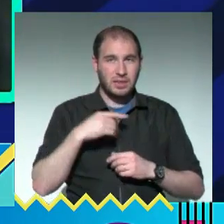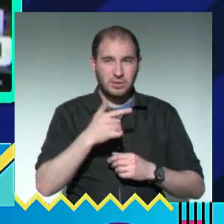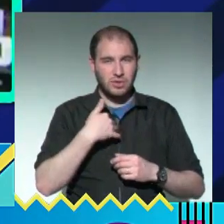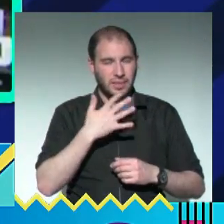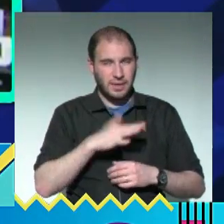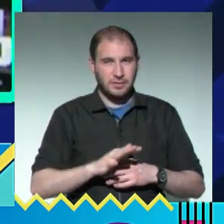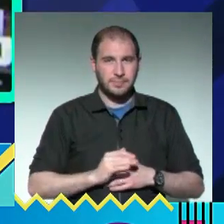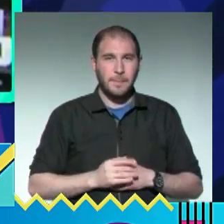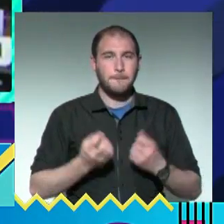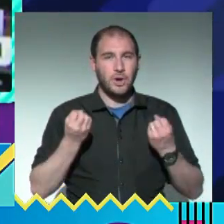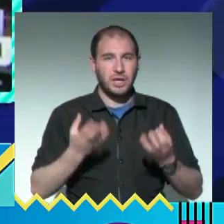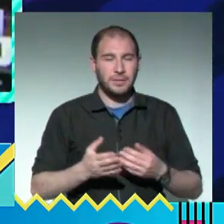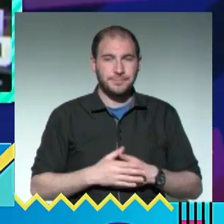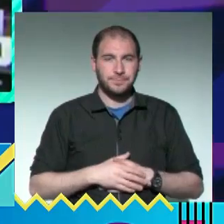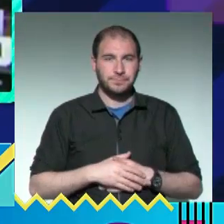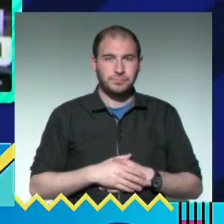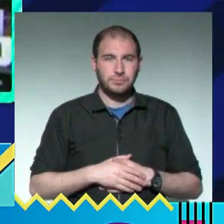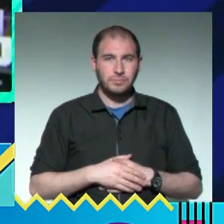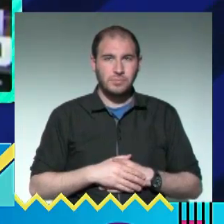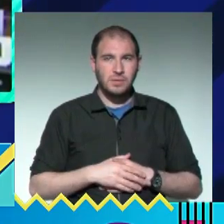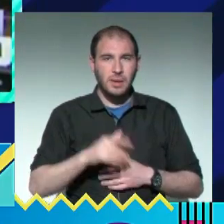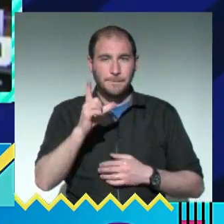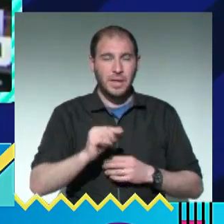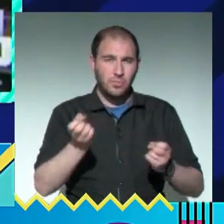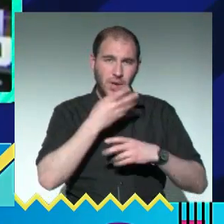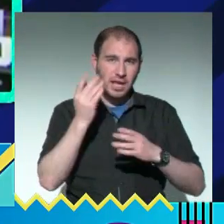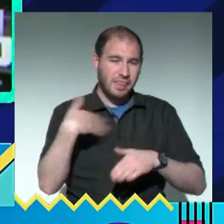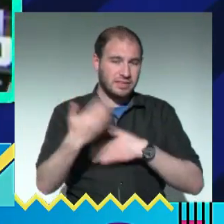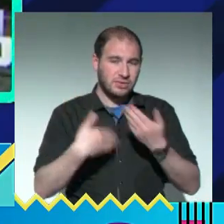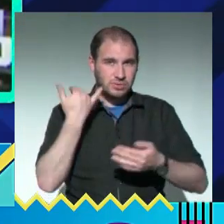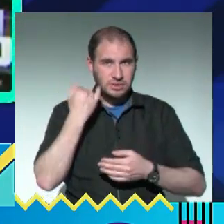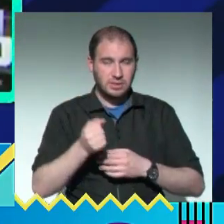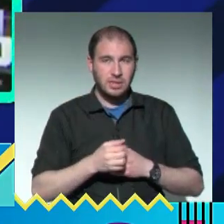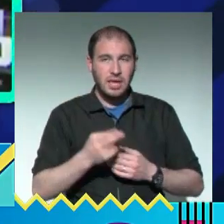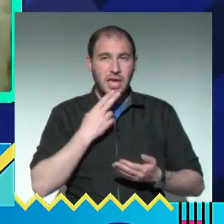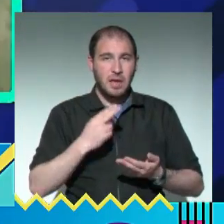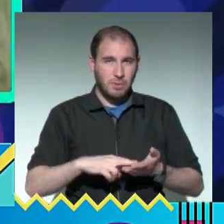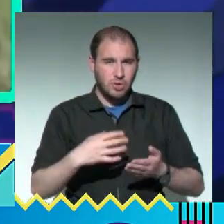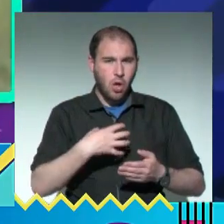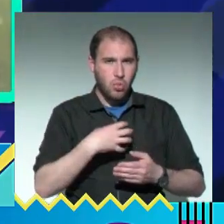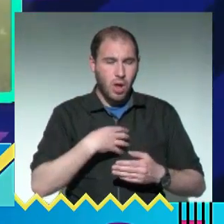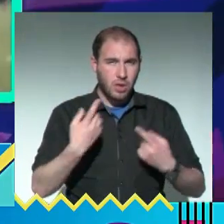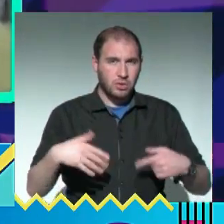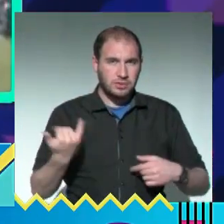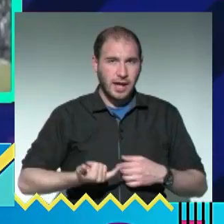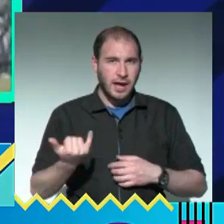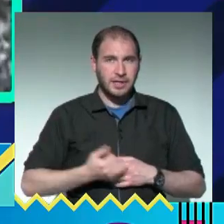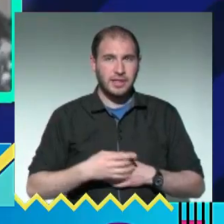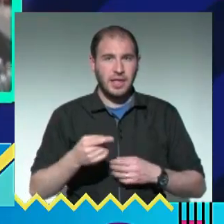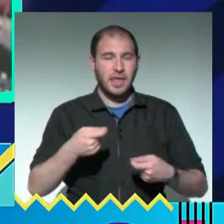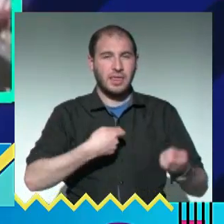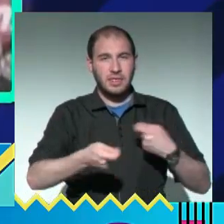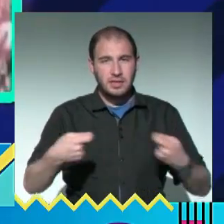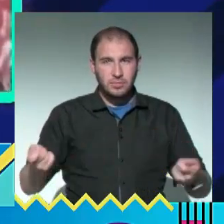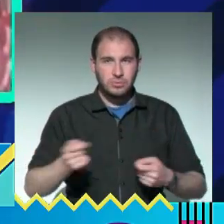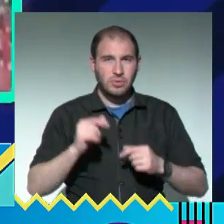entender, porque cualquier país desarrollado tiene impuestos patrimoniales que son distributivos